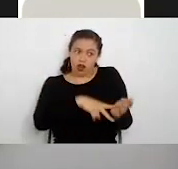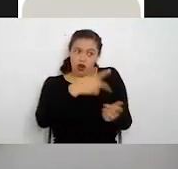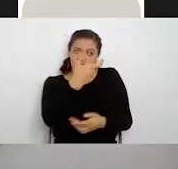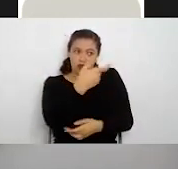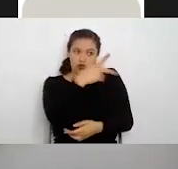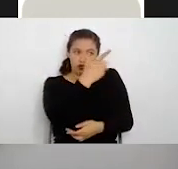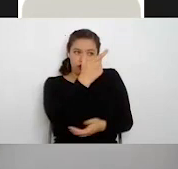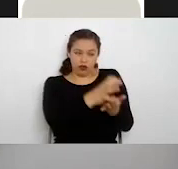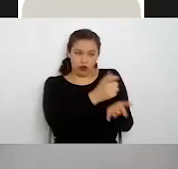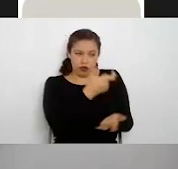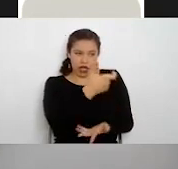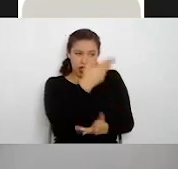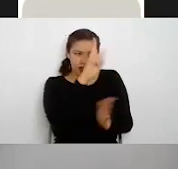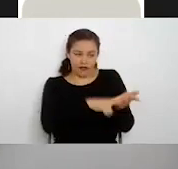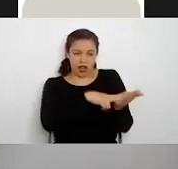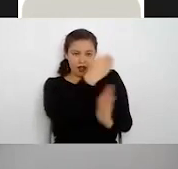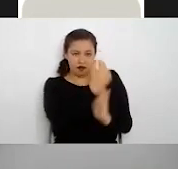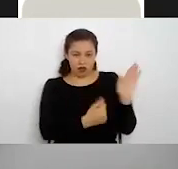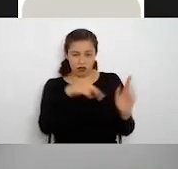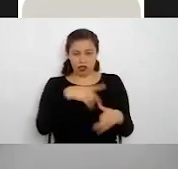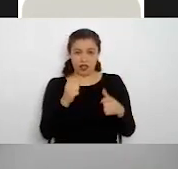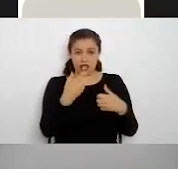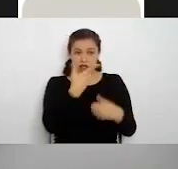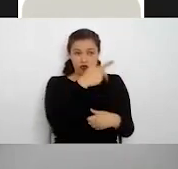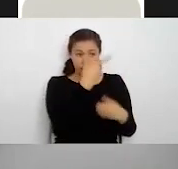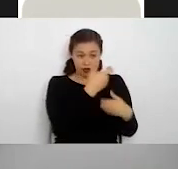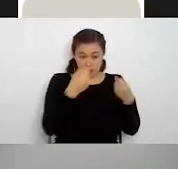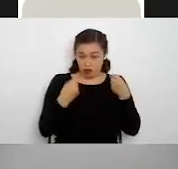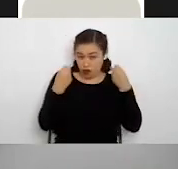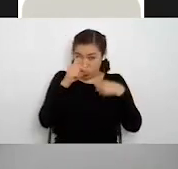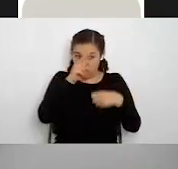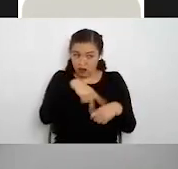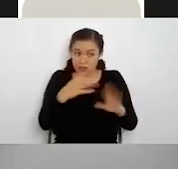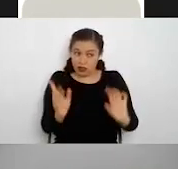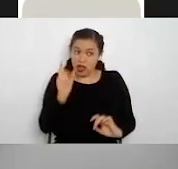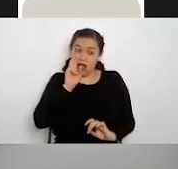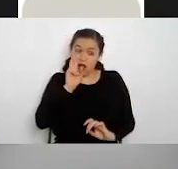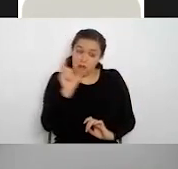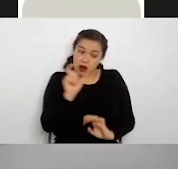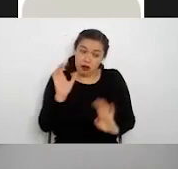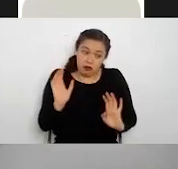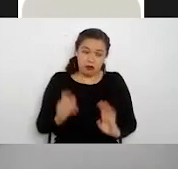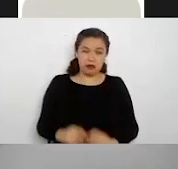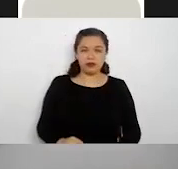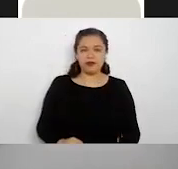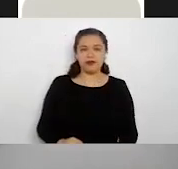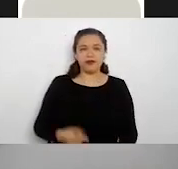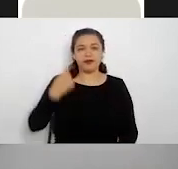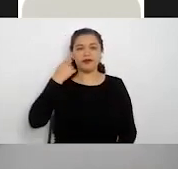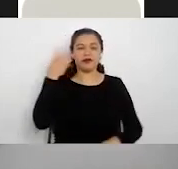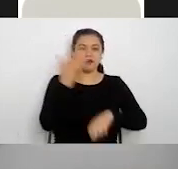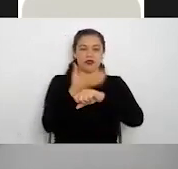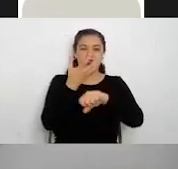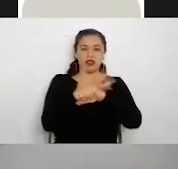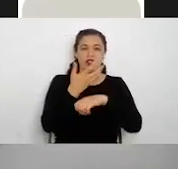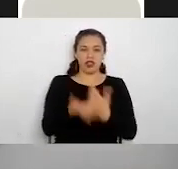sí tienen mucha fuerza y solidez su economía. Entonces, en general, podríamos hablar que Estados Unidos, aquí el caso de la OCDE